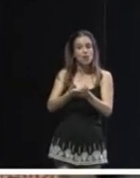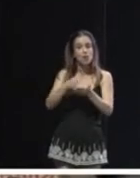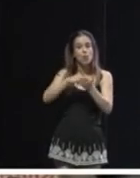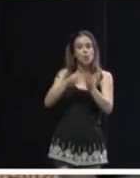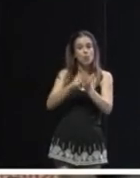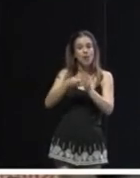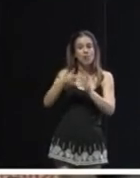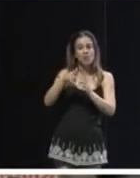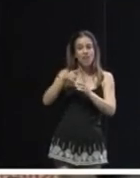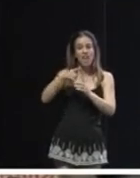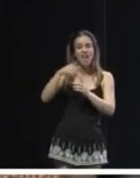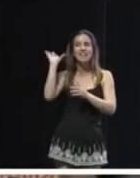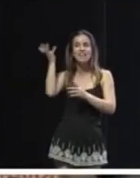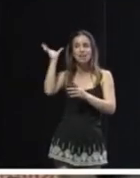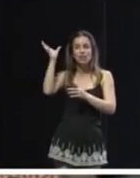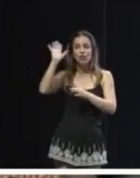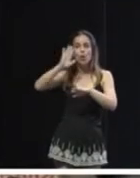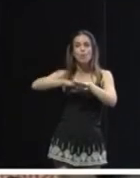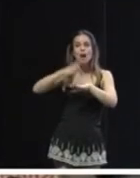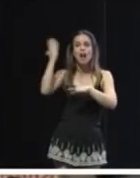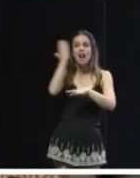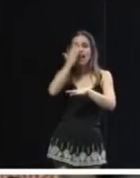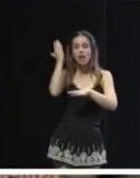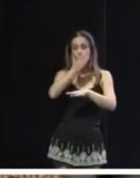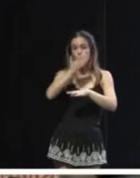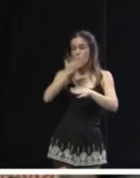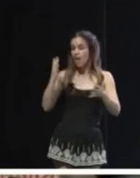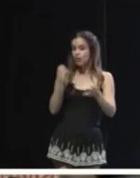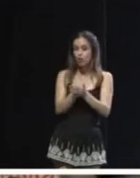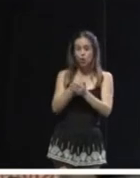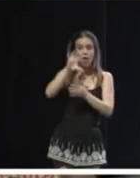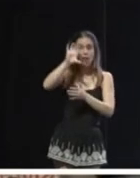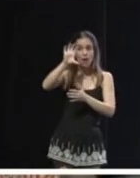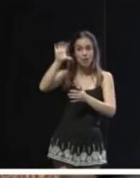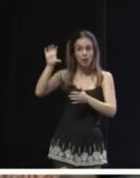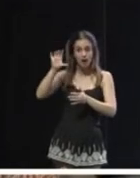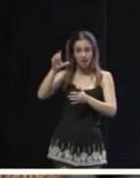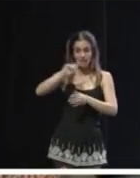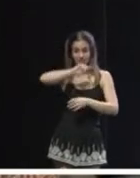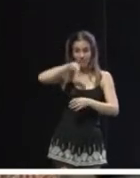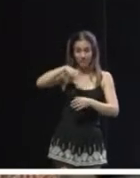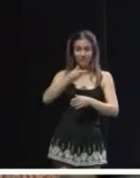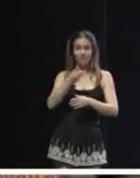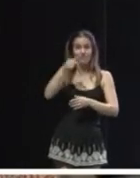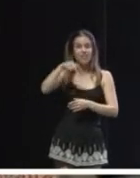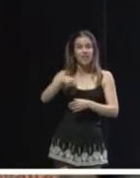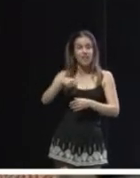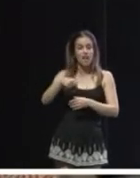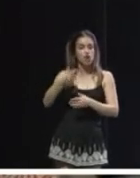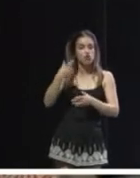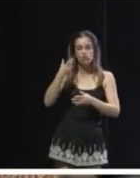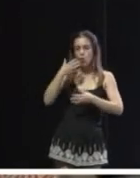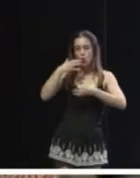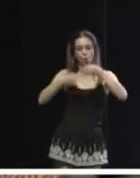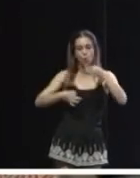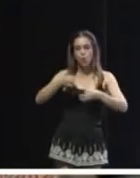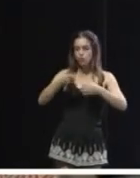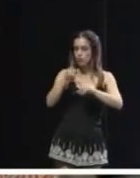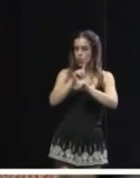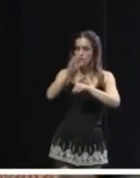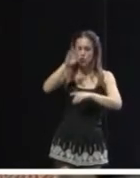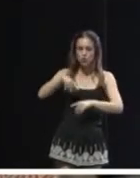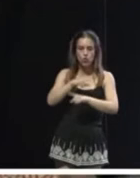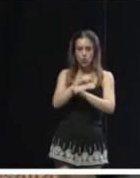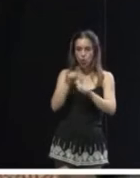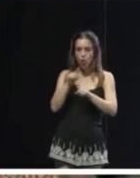climatización para las escuelas de nuestro país, porque no es justo ni decente que los profesores y las profesoras